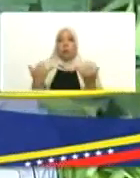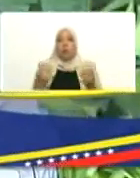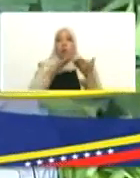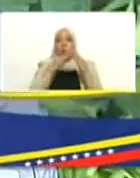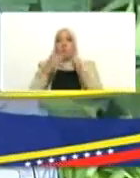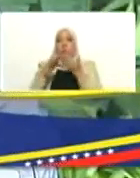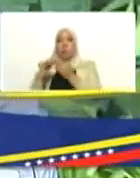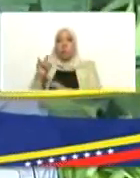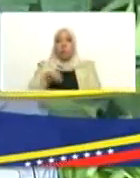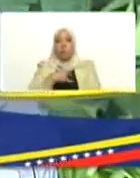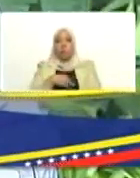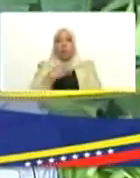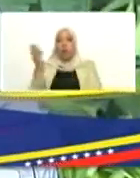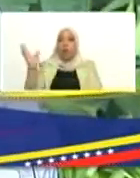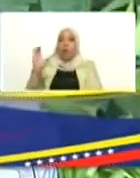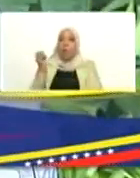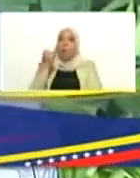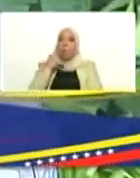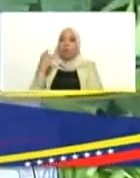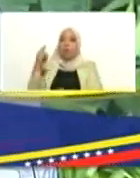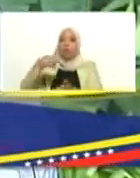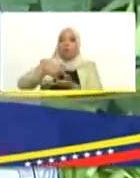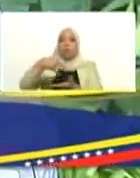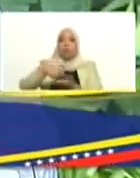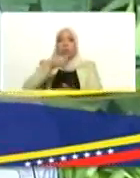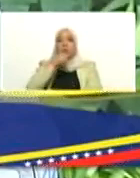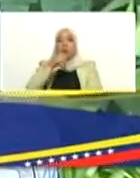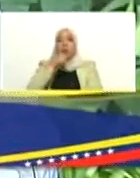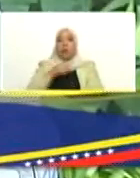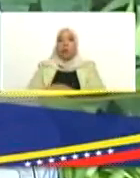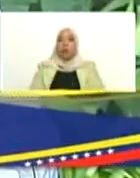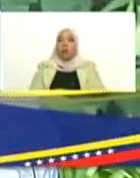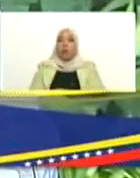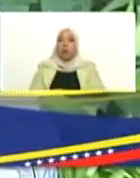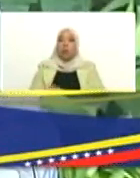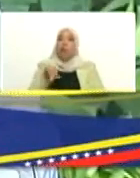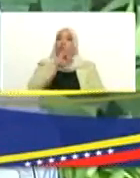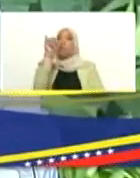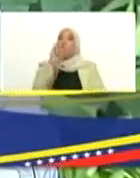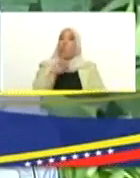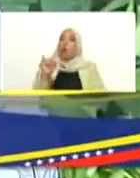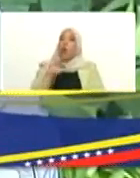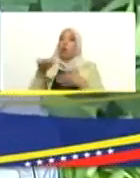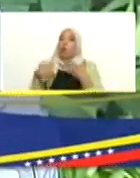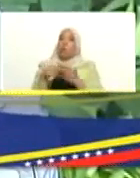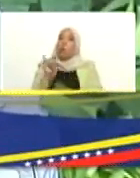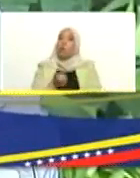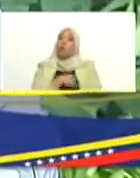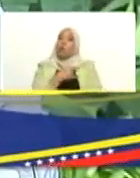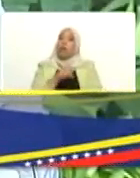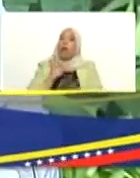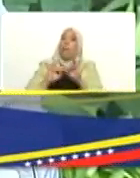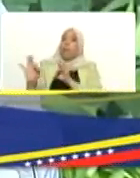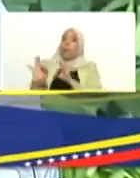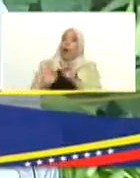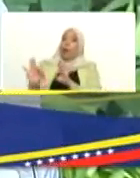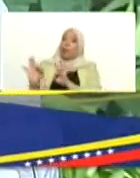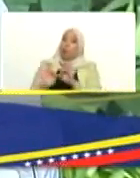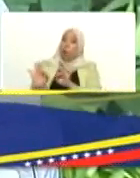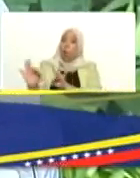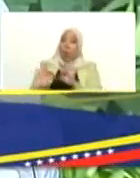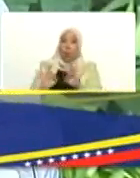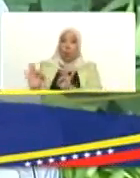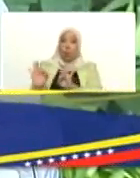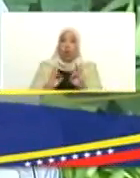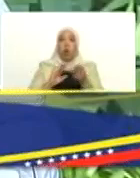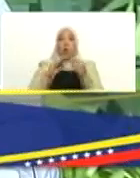comunidad de la Universidad de Carabobo, de la UDO, de la ULA, del Zulia y de todas las universidades a prepararse para que la